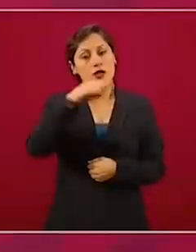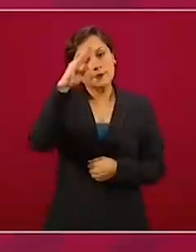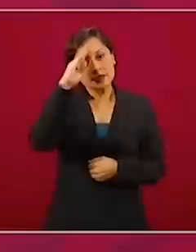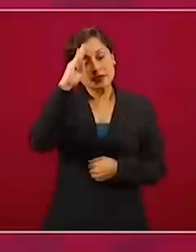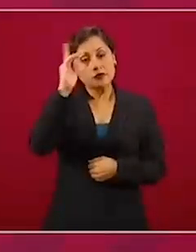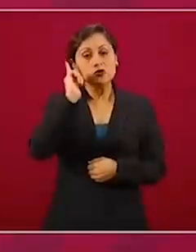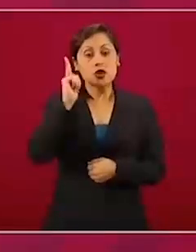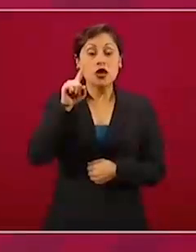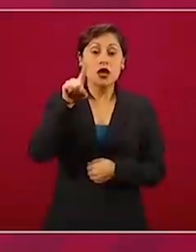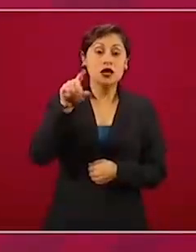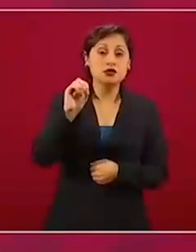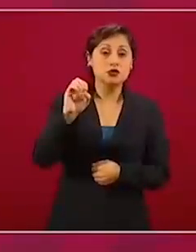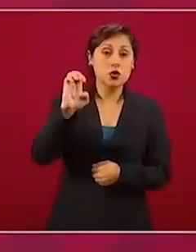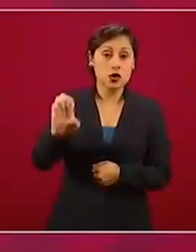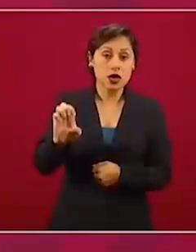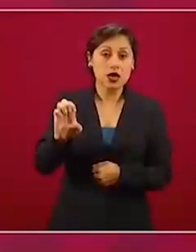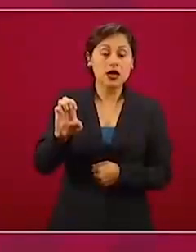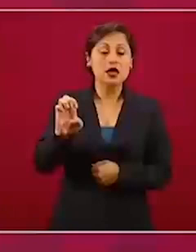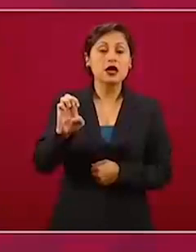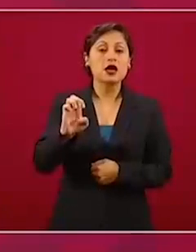Zoé.